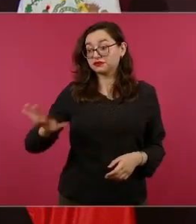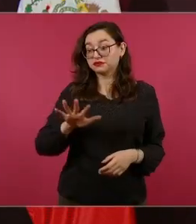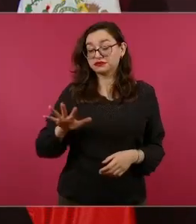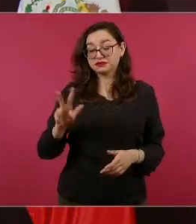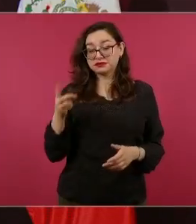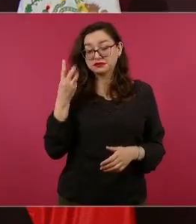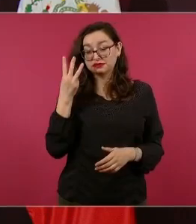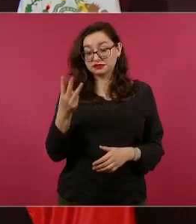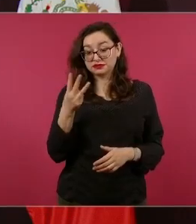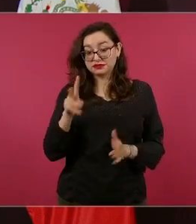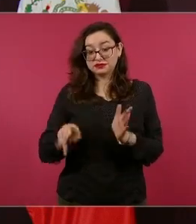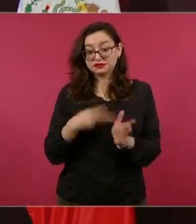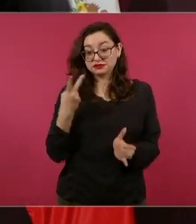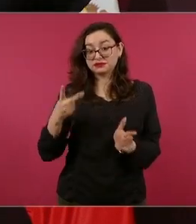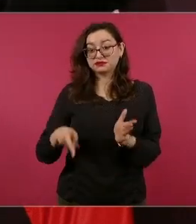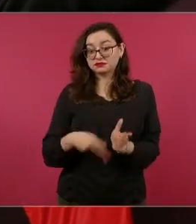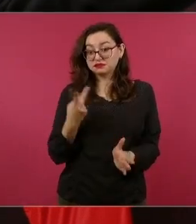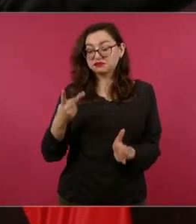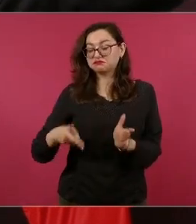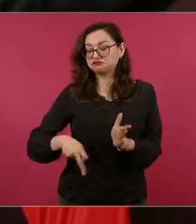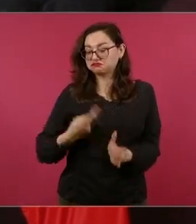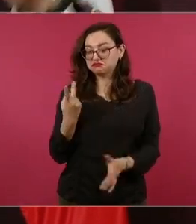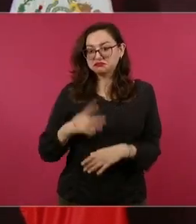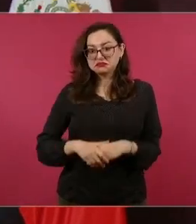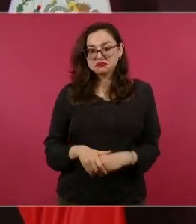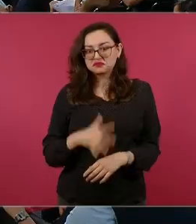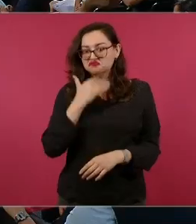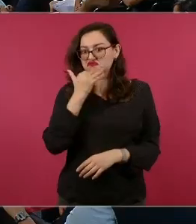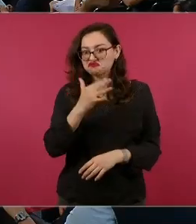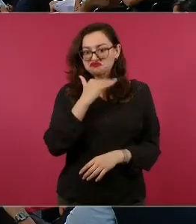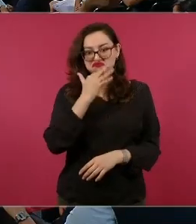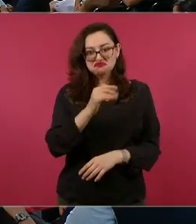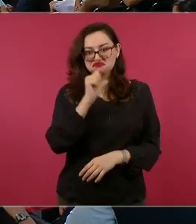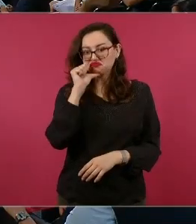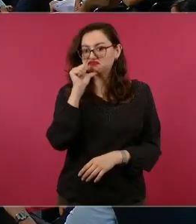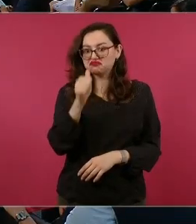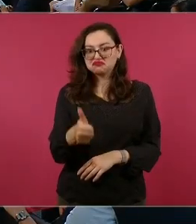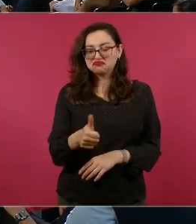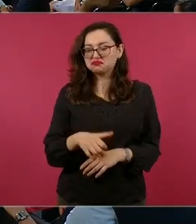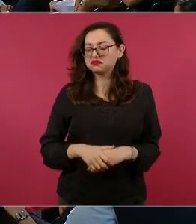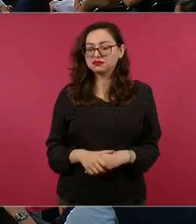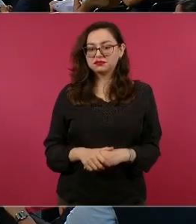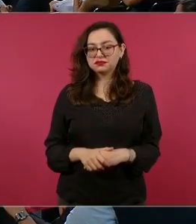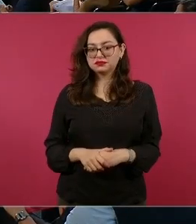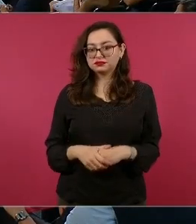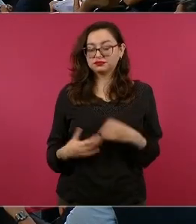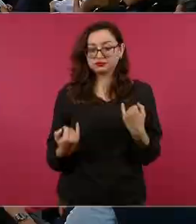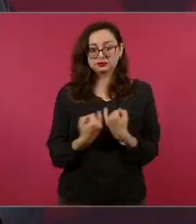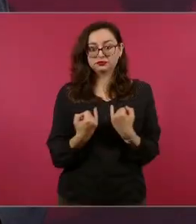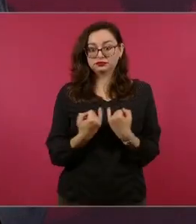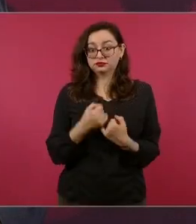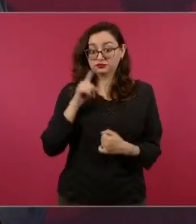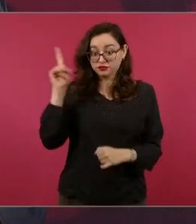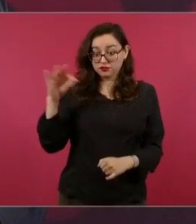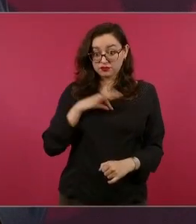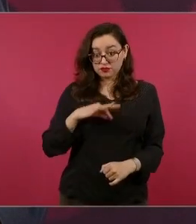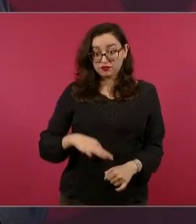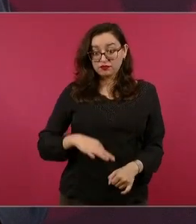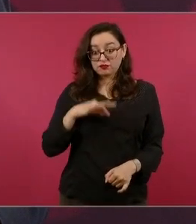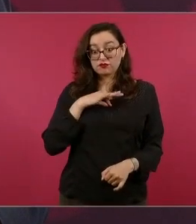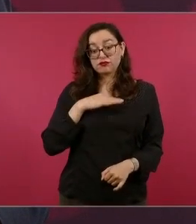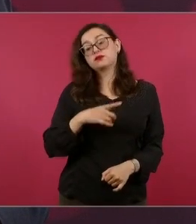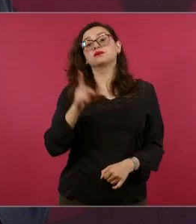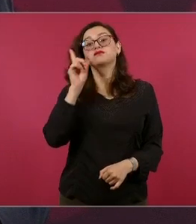delegada en Iztapalapa. Es como el caso de la maestra Delfina,